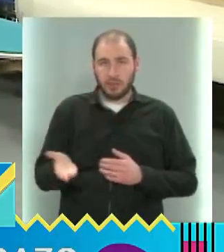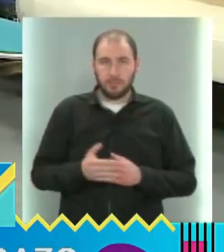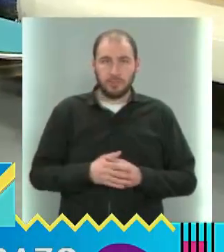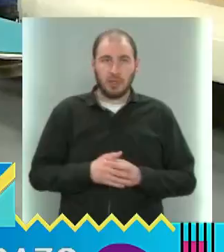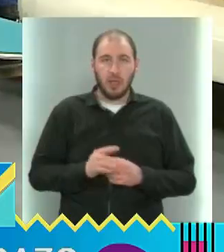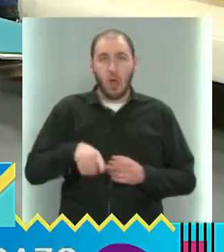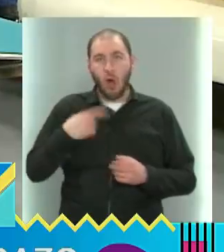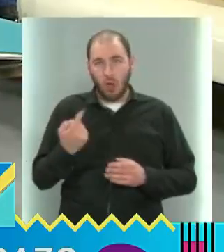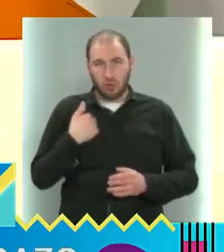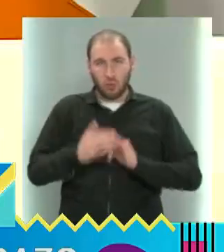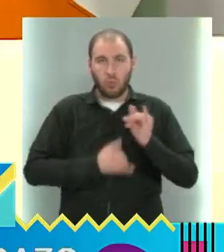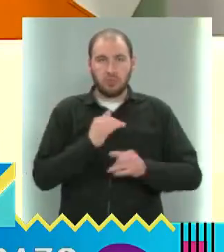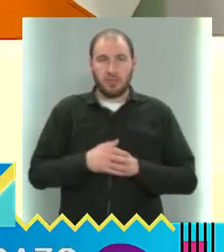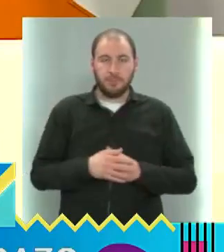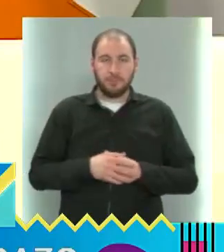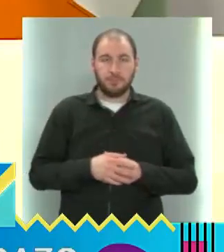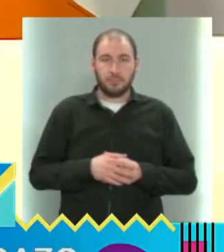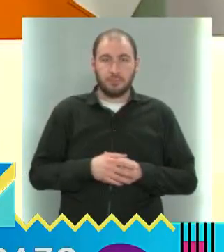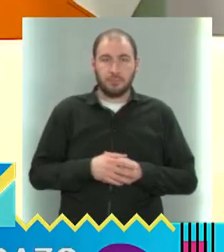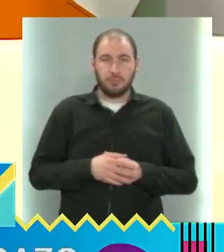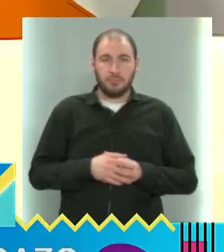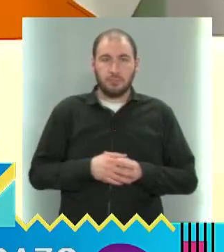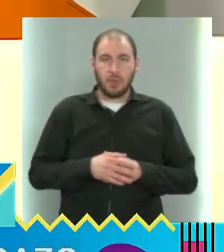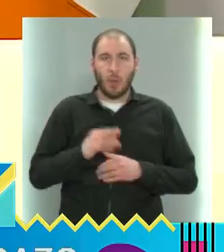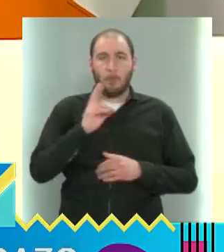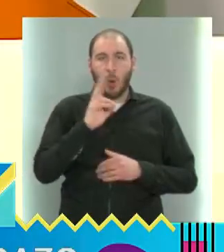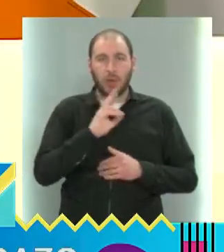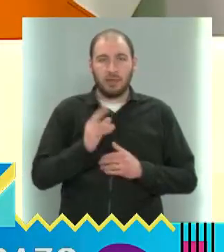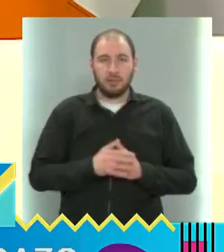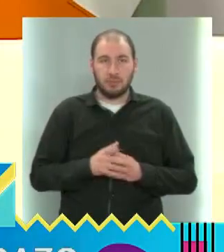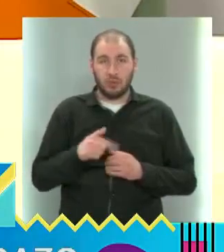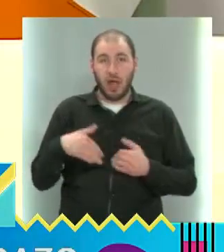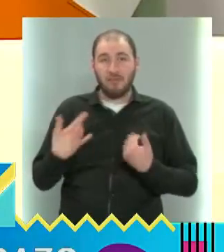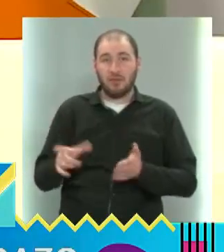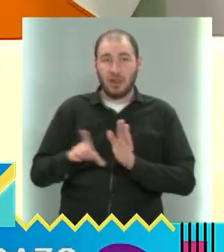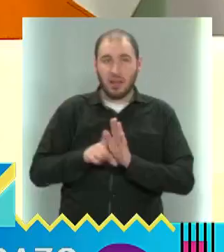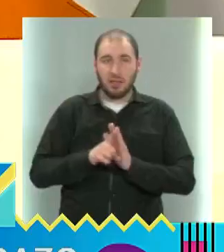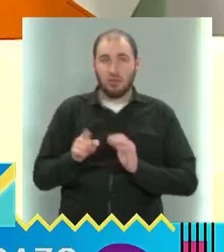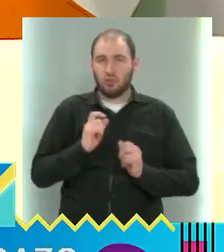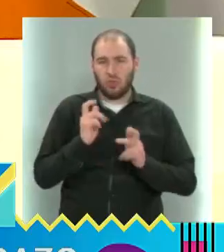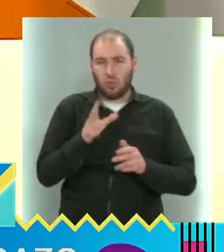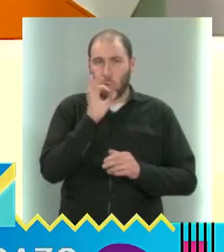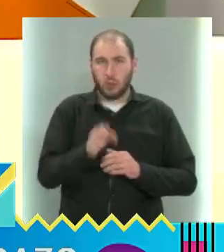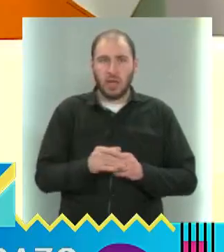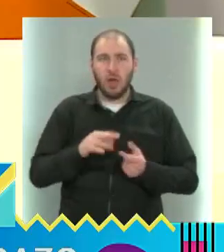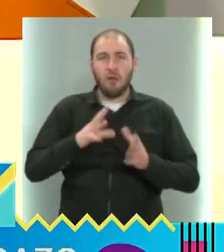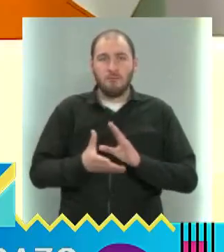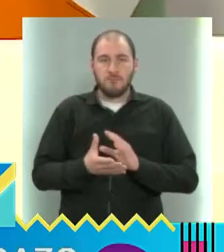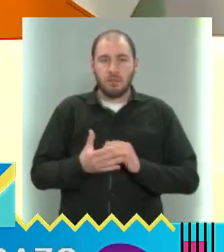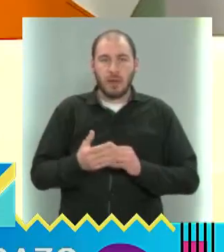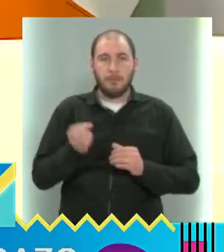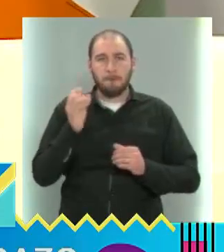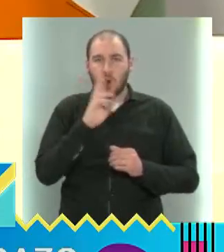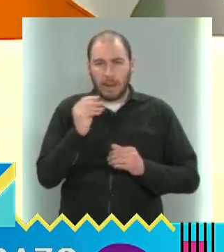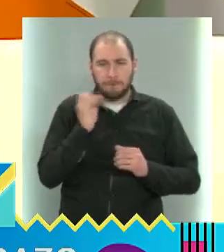Y lo otro que quiero decir es que no hay, digamos, las mujeres que estamos a favor de esta ley jamás hemos dicho que es una forma de ser más o